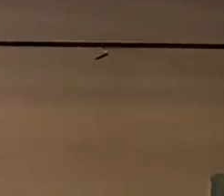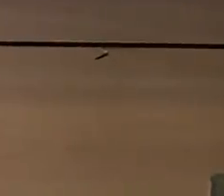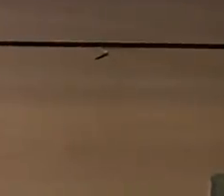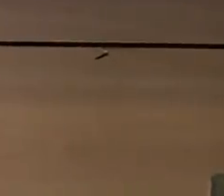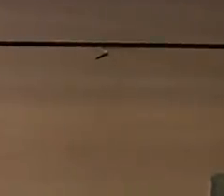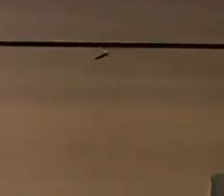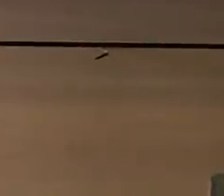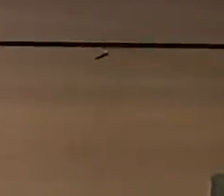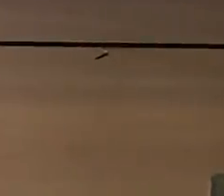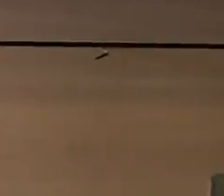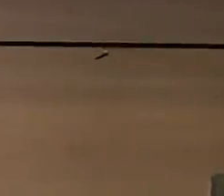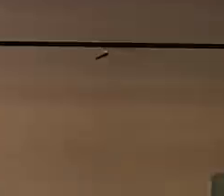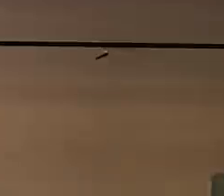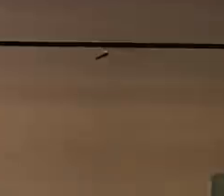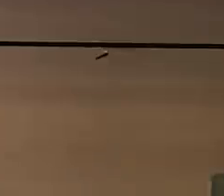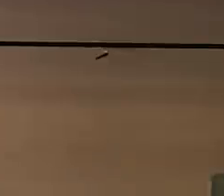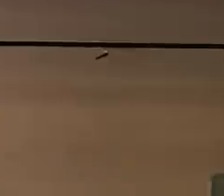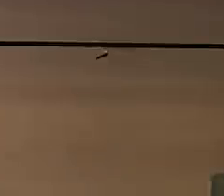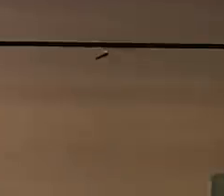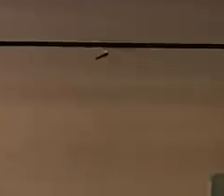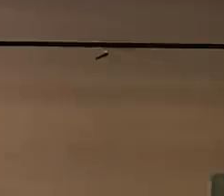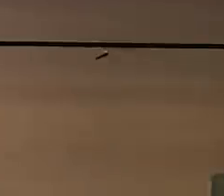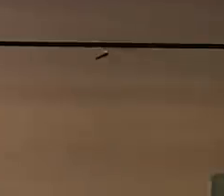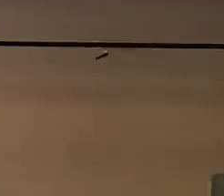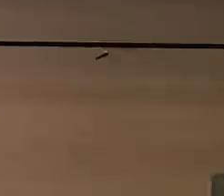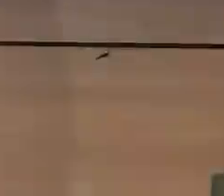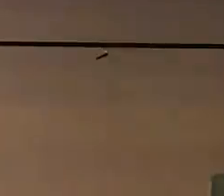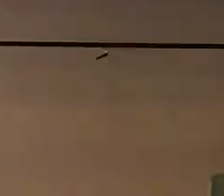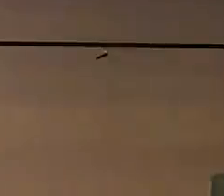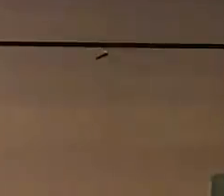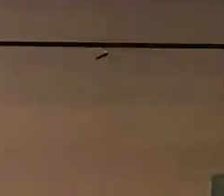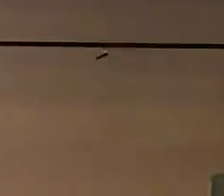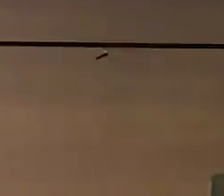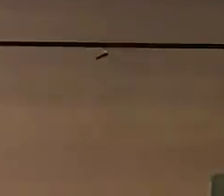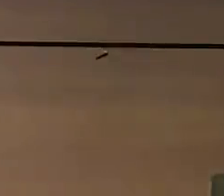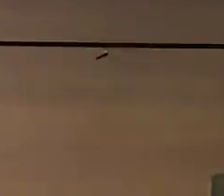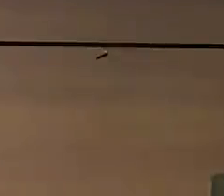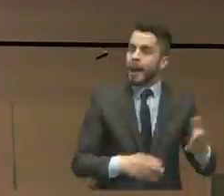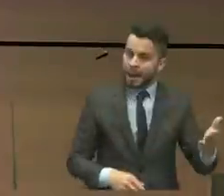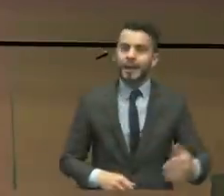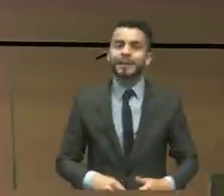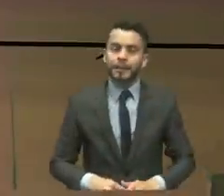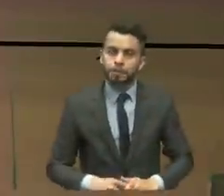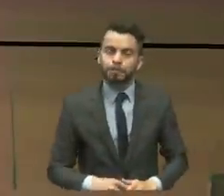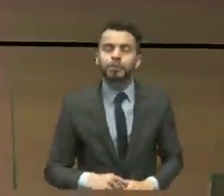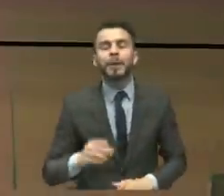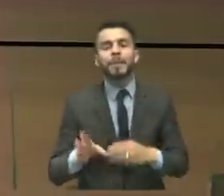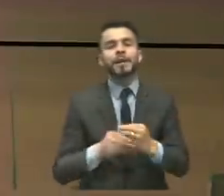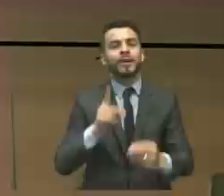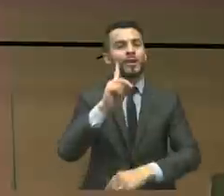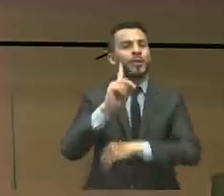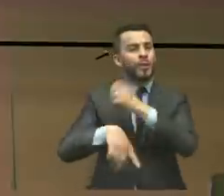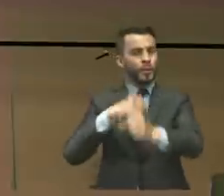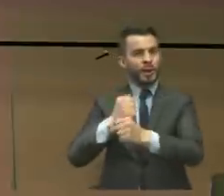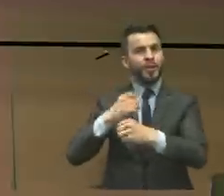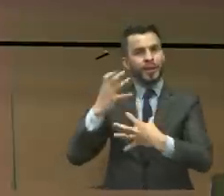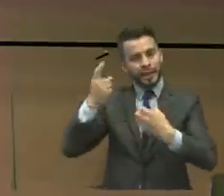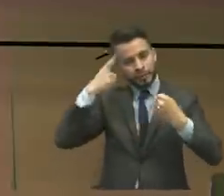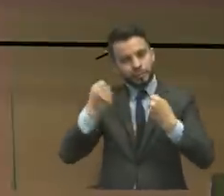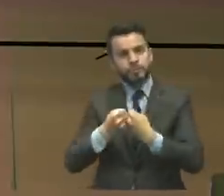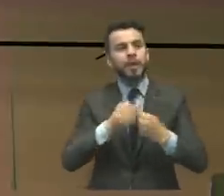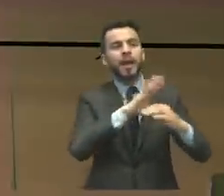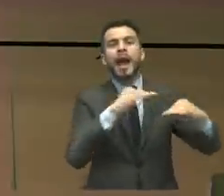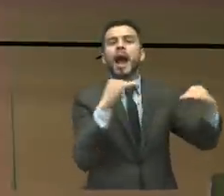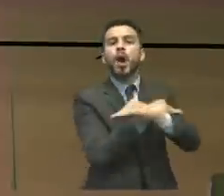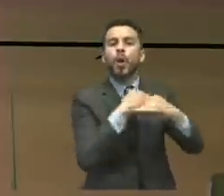Y firmamos también con la Nación, debemos sacarlo el año entrante a contratación, tanto la ampliación y elevación del Autonorte